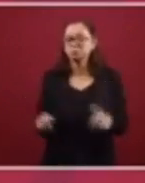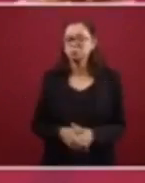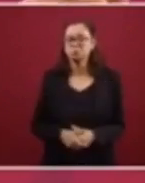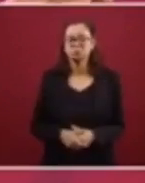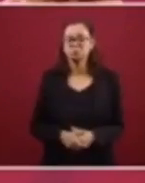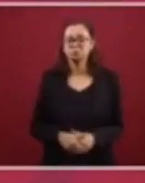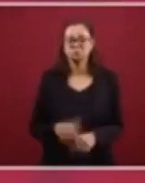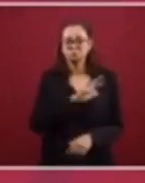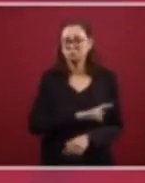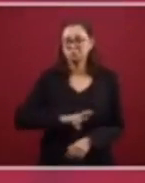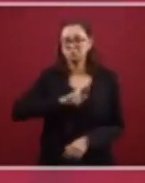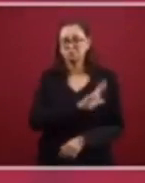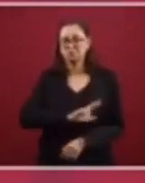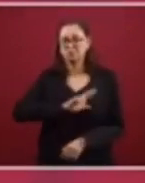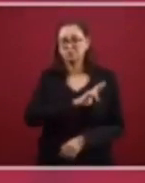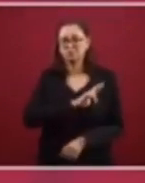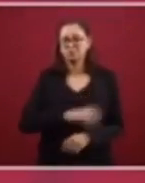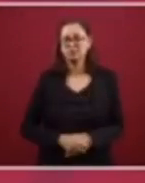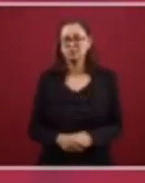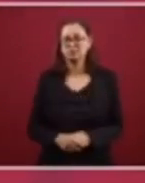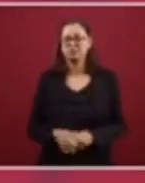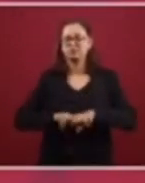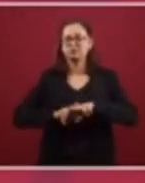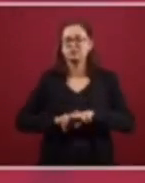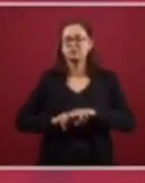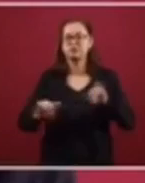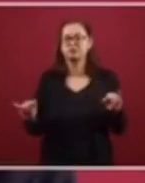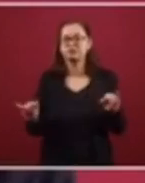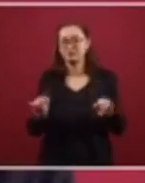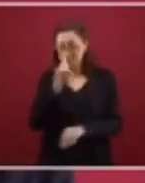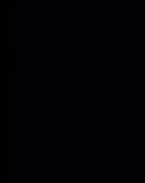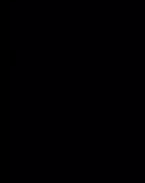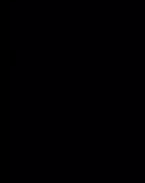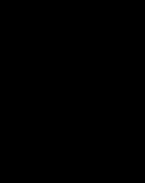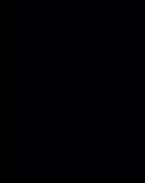de rencores, nada de venganza.